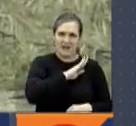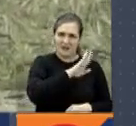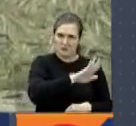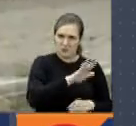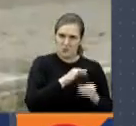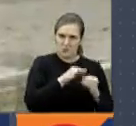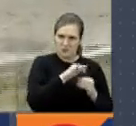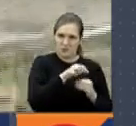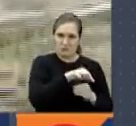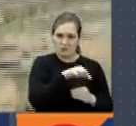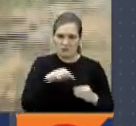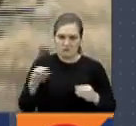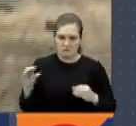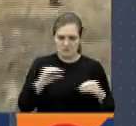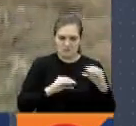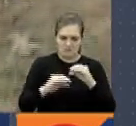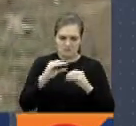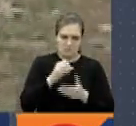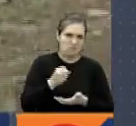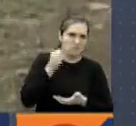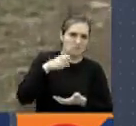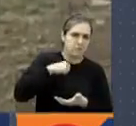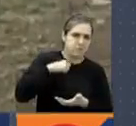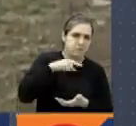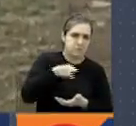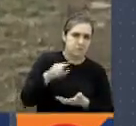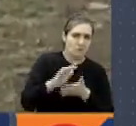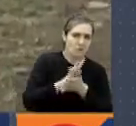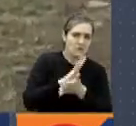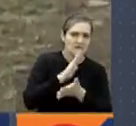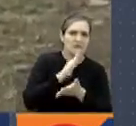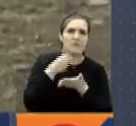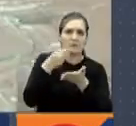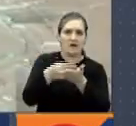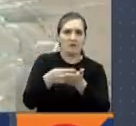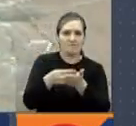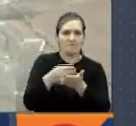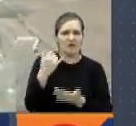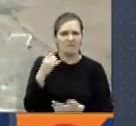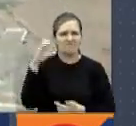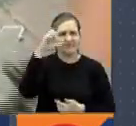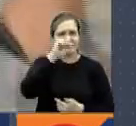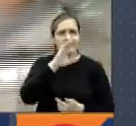de ese Consejo Extraordinario de Seguridad, se atribuyó este hecho a disidencias de las FARC.